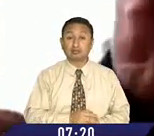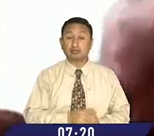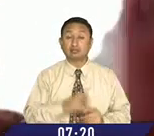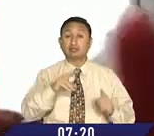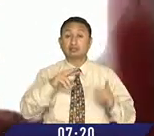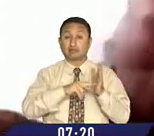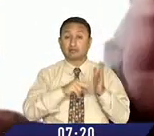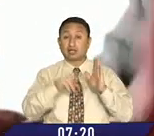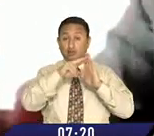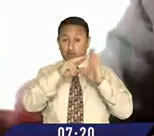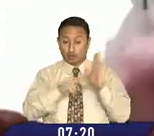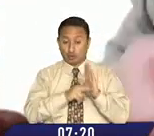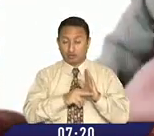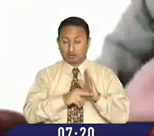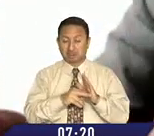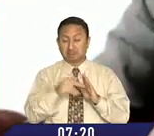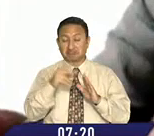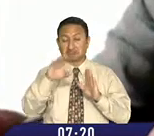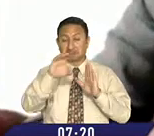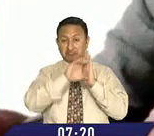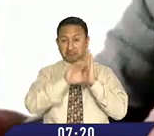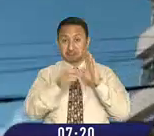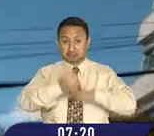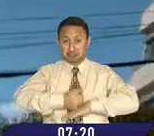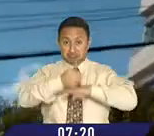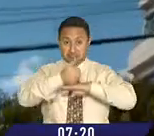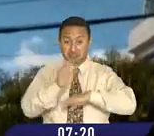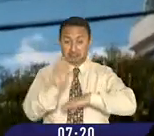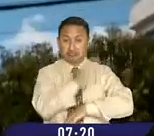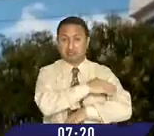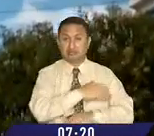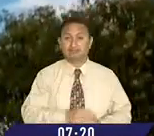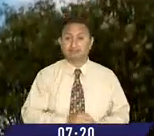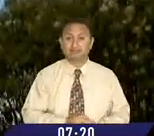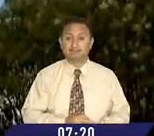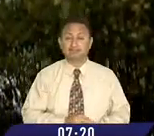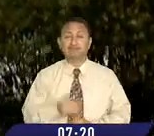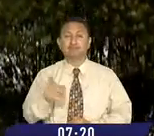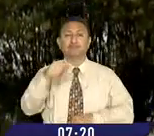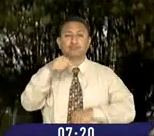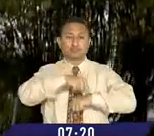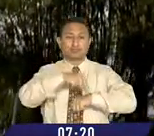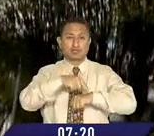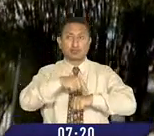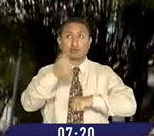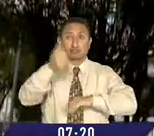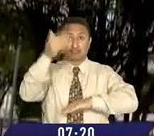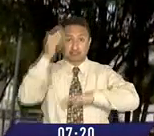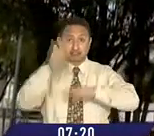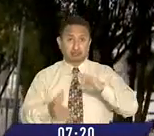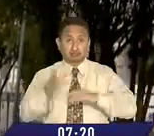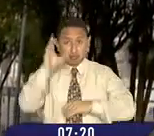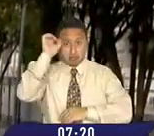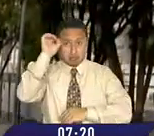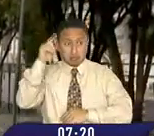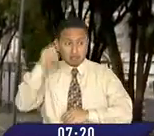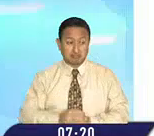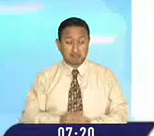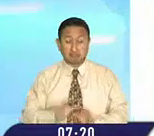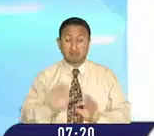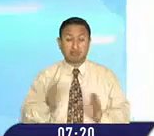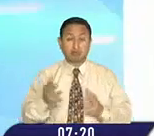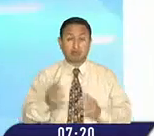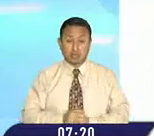las normas procesales de la Corte Constitucional. Si bien no existe un plazo para que la Corte Constitucional se pronuncie sobre esta demanda,